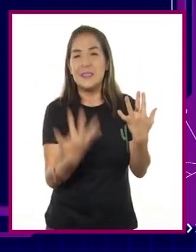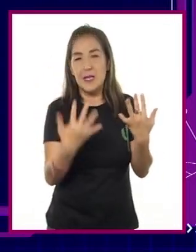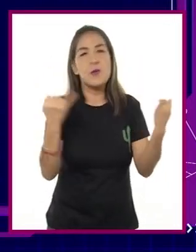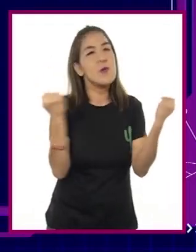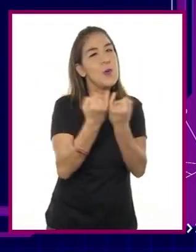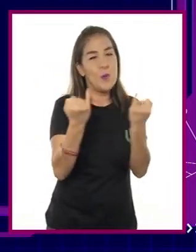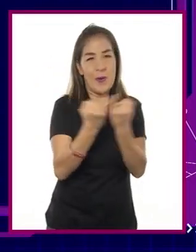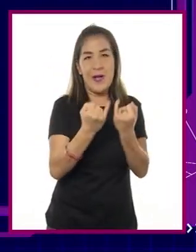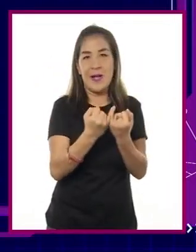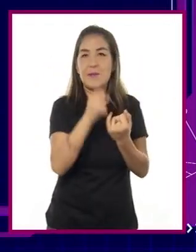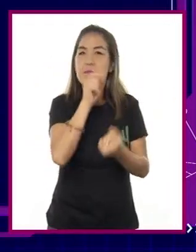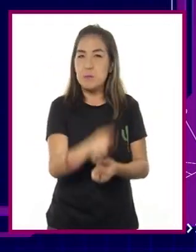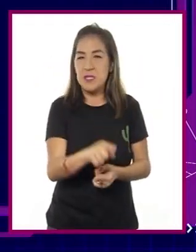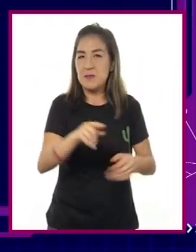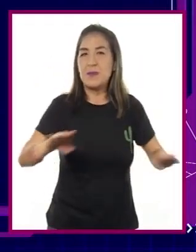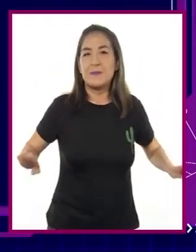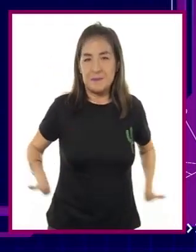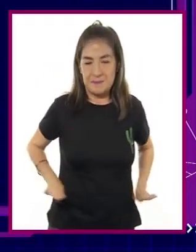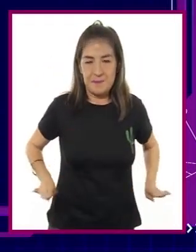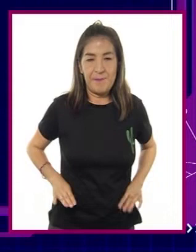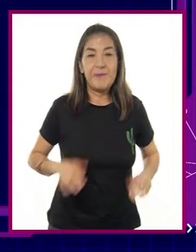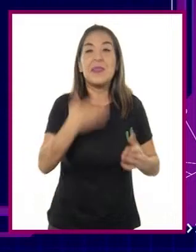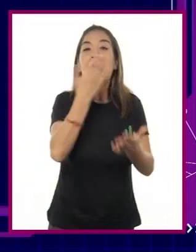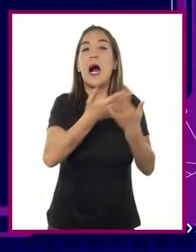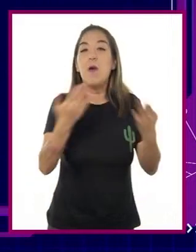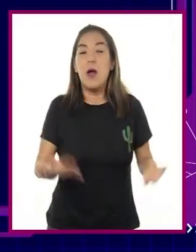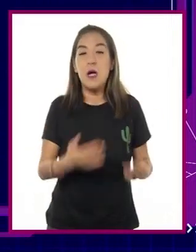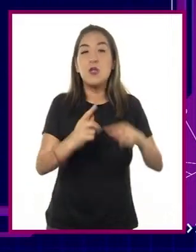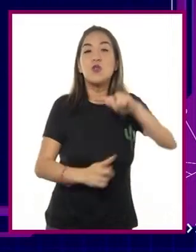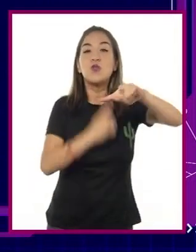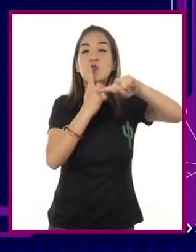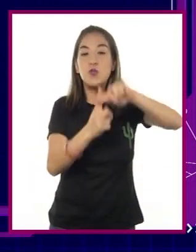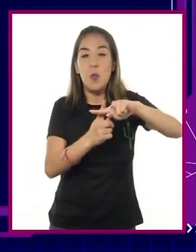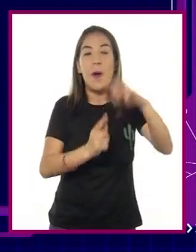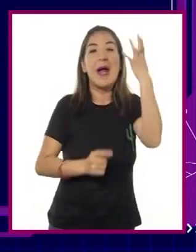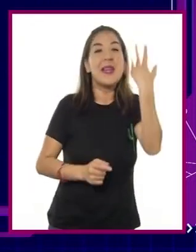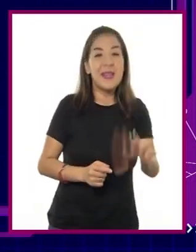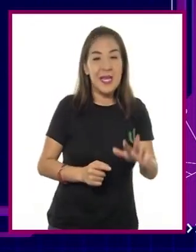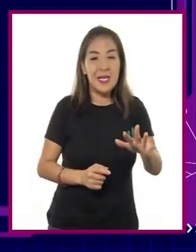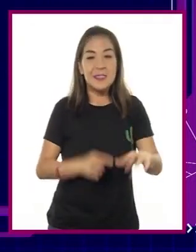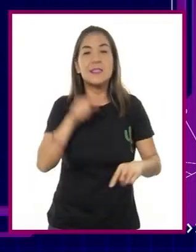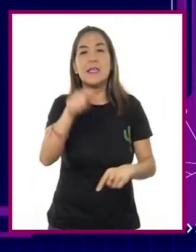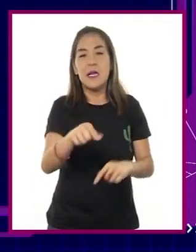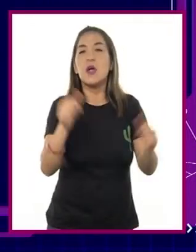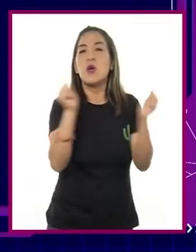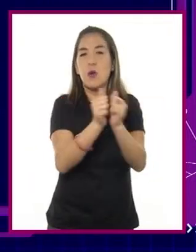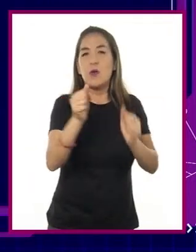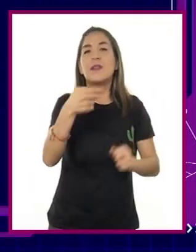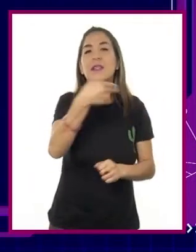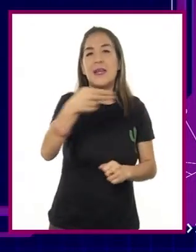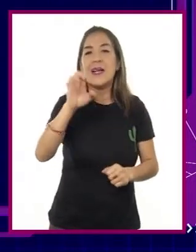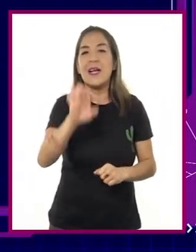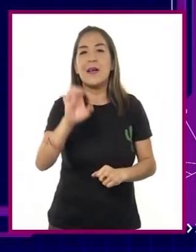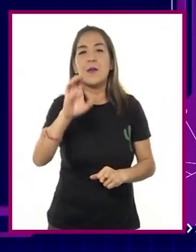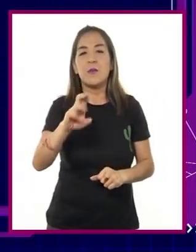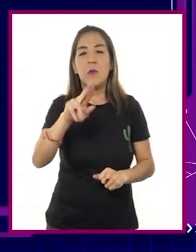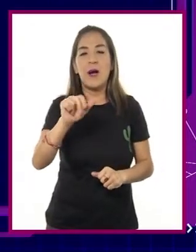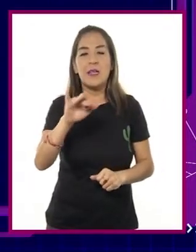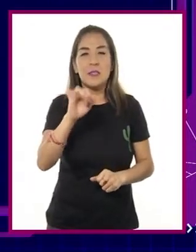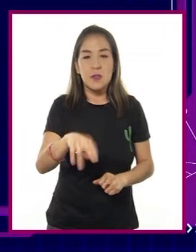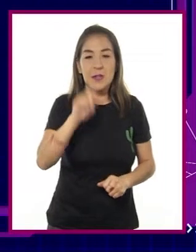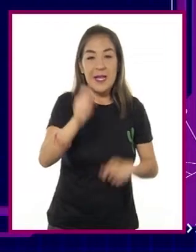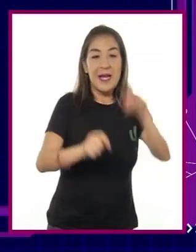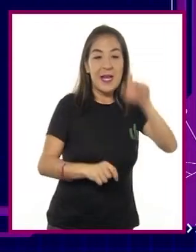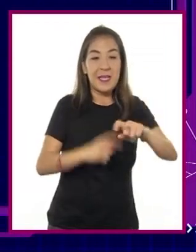igualdad. Ahora sumaremos 10 en ambos lados de la igualdad, obteniendo la ecuación x más 10 igual